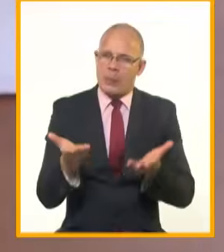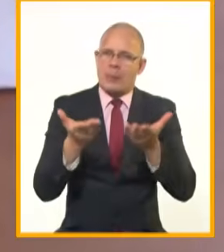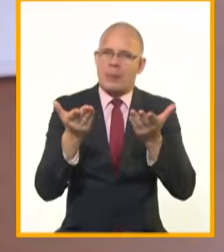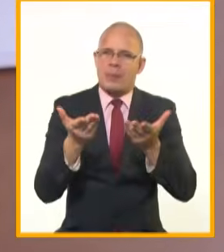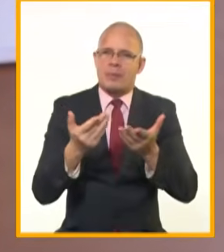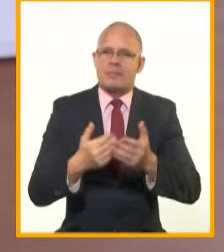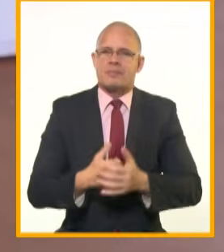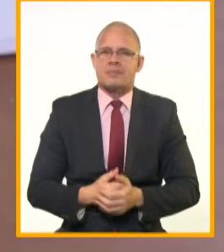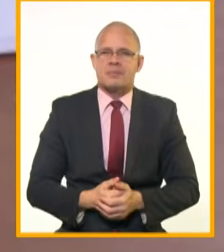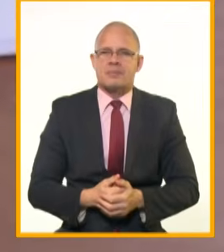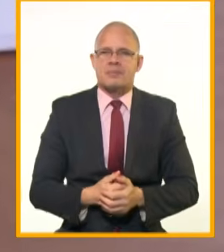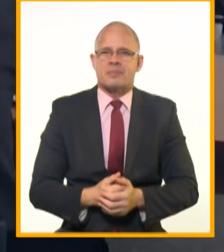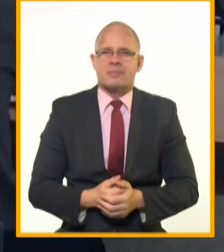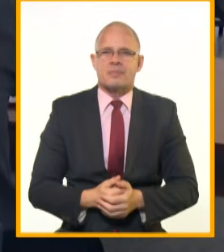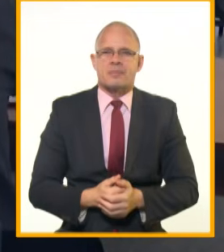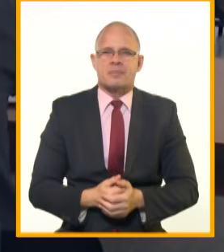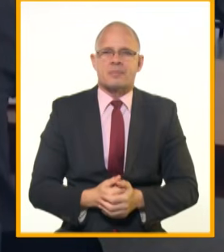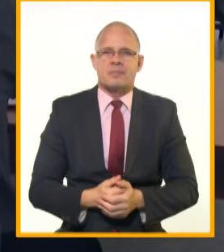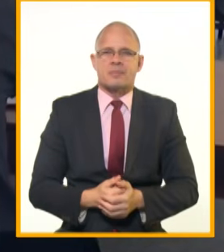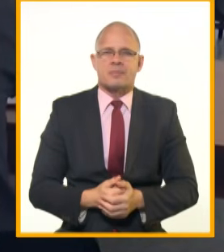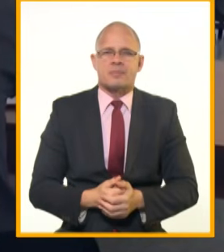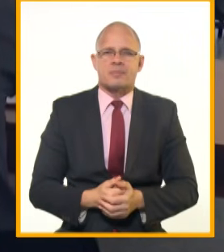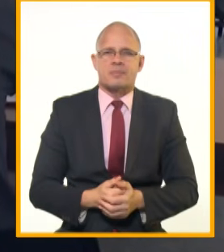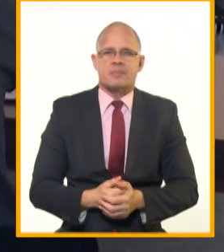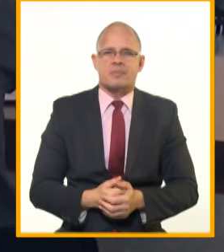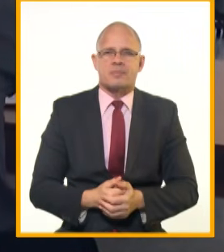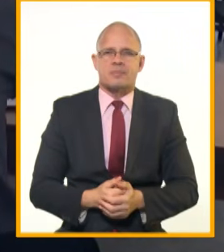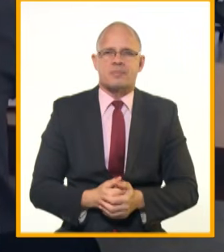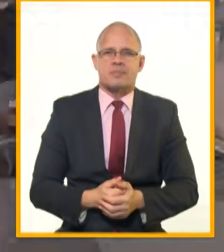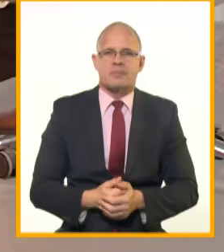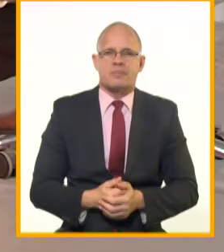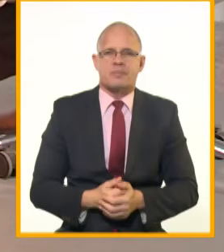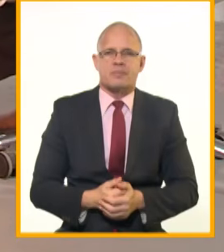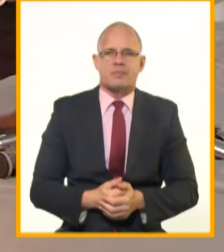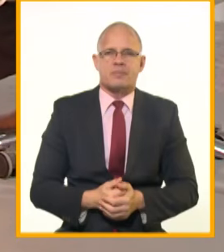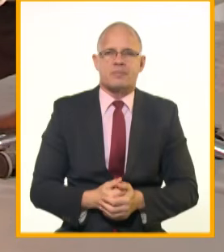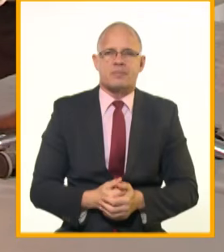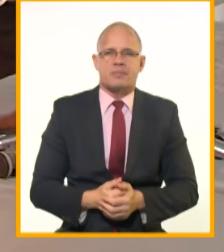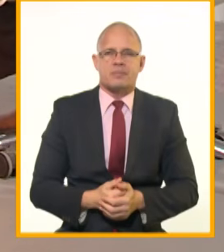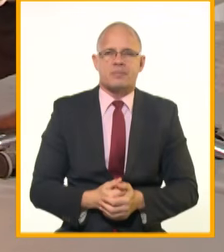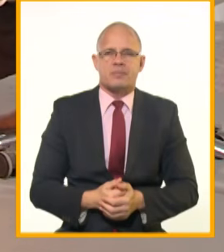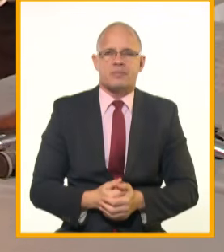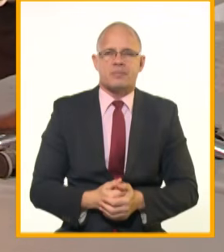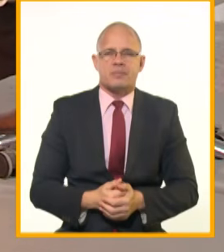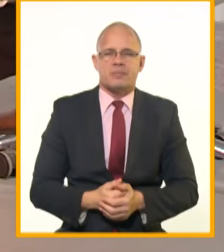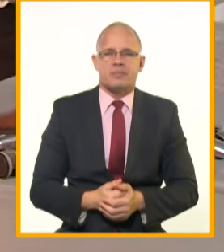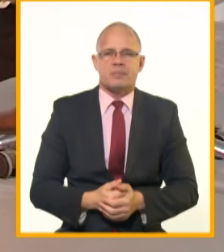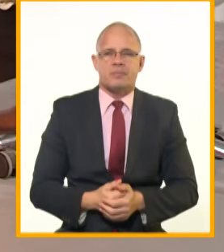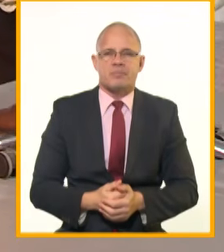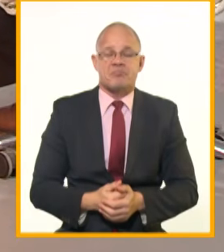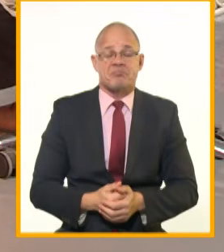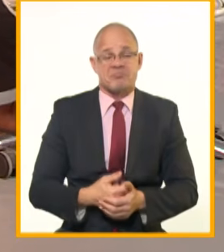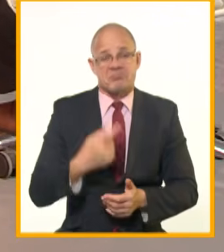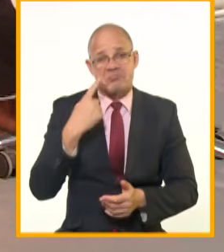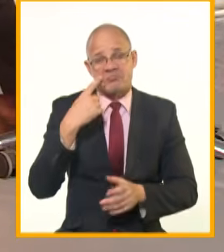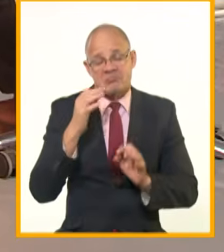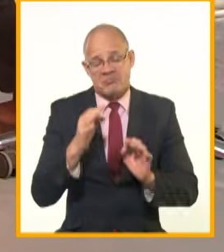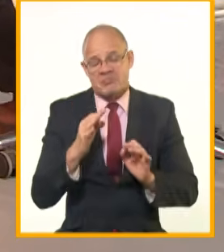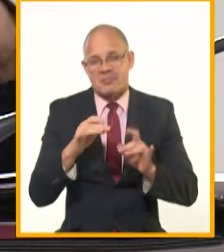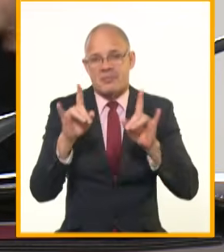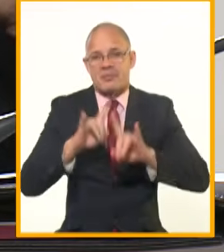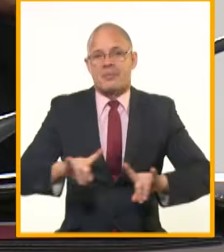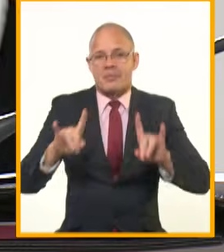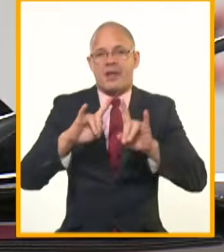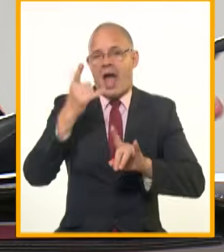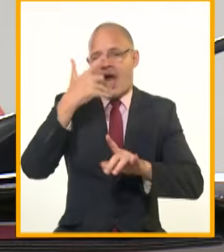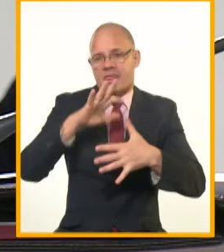griega. Indra Párez Báez, especial Mesa Redonda. Bueno, la Universidad de Artemisa, con sus profesores